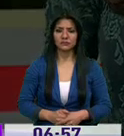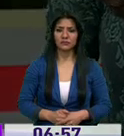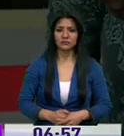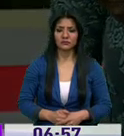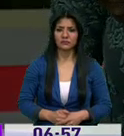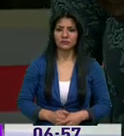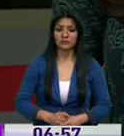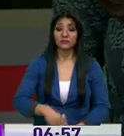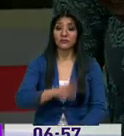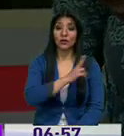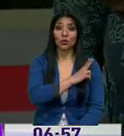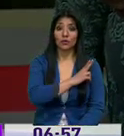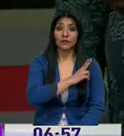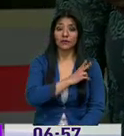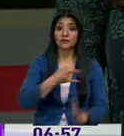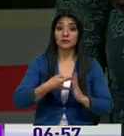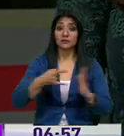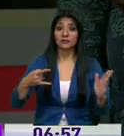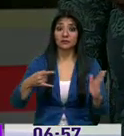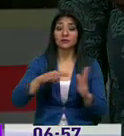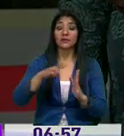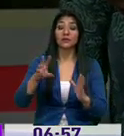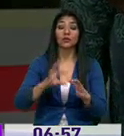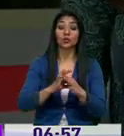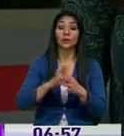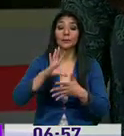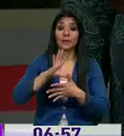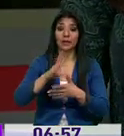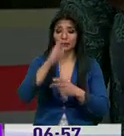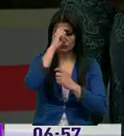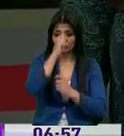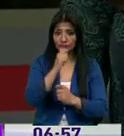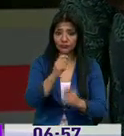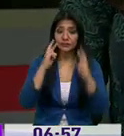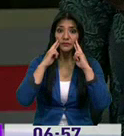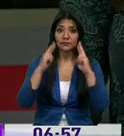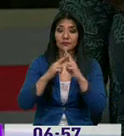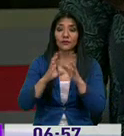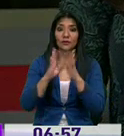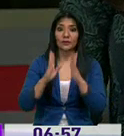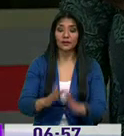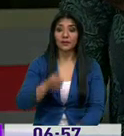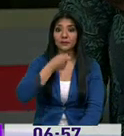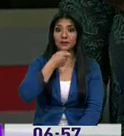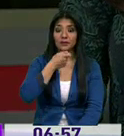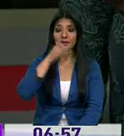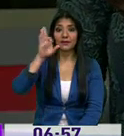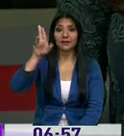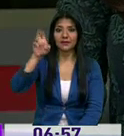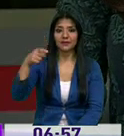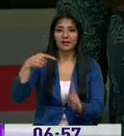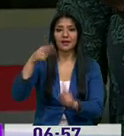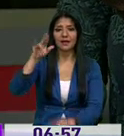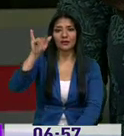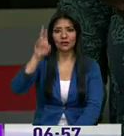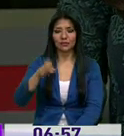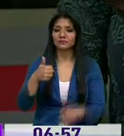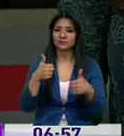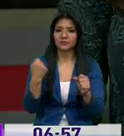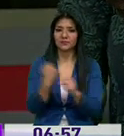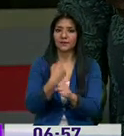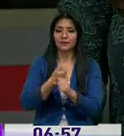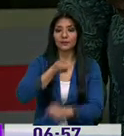Y la Universidad Tecnológica Indoamérica otorgó su máximo reconocimiento a nuestro compañero y periodista de Televicentro, Héctor Romero, por su amplia